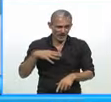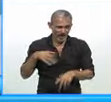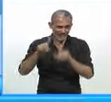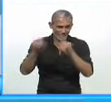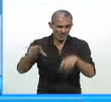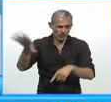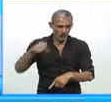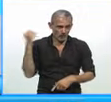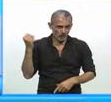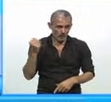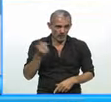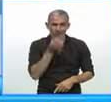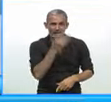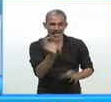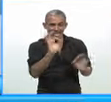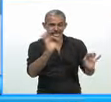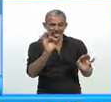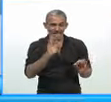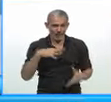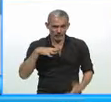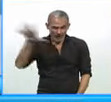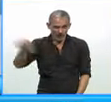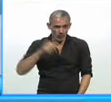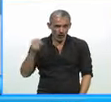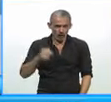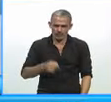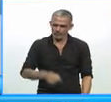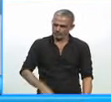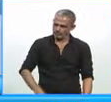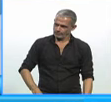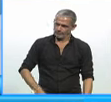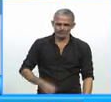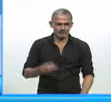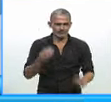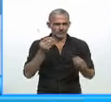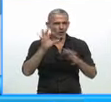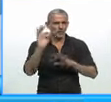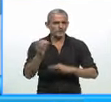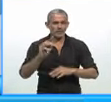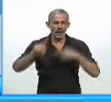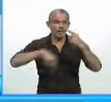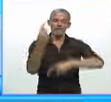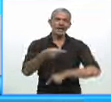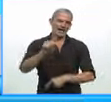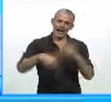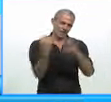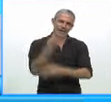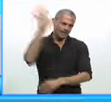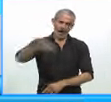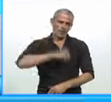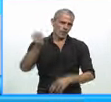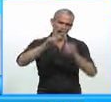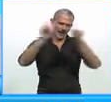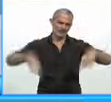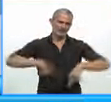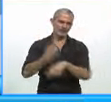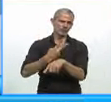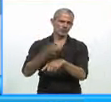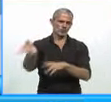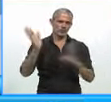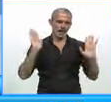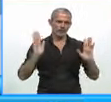¡Duro! ¿Y no se lo habías contado? No, no. Te están tirando ahora. Sí. No me lo mande mañana a buscar el título del colegio, no se eche la culpa a nosotros.